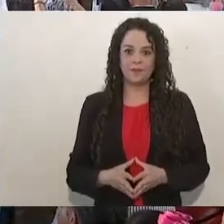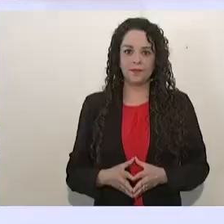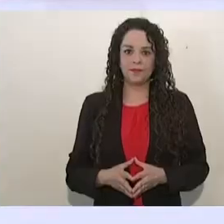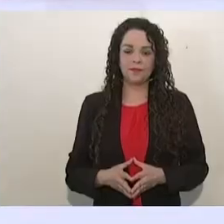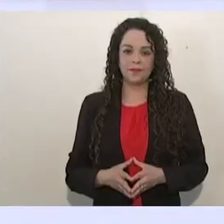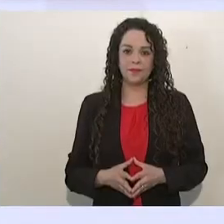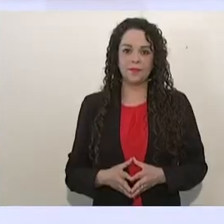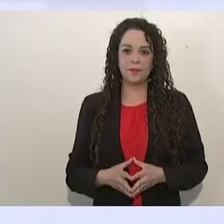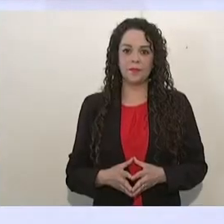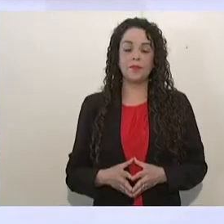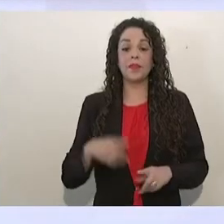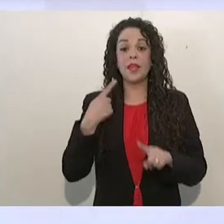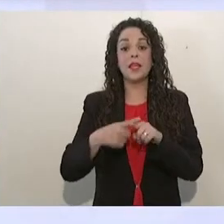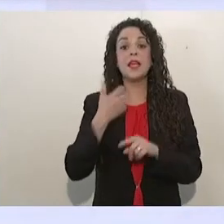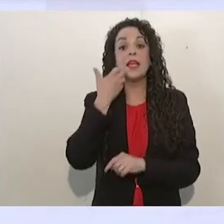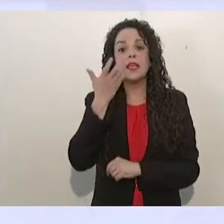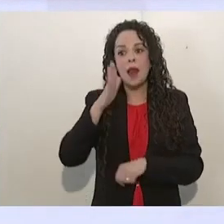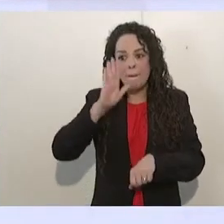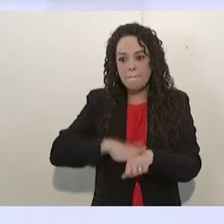conocer más